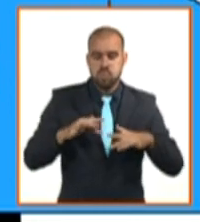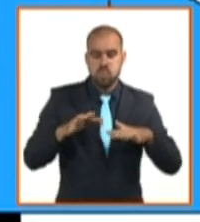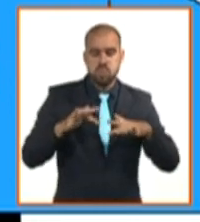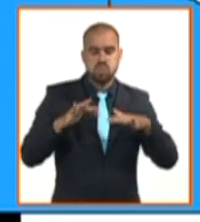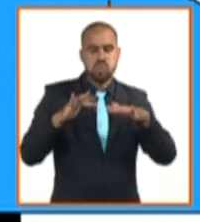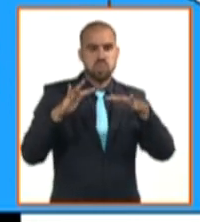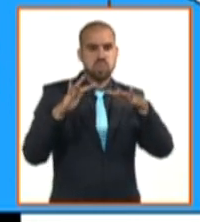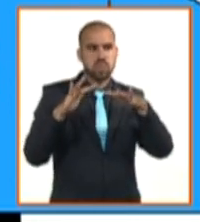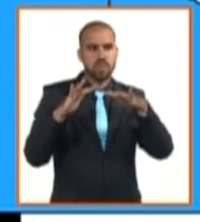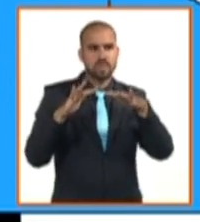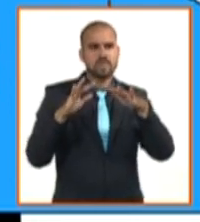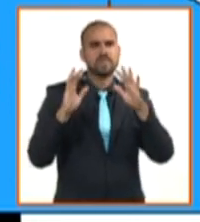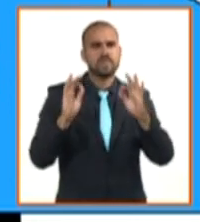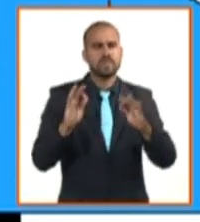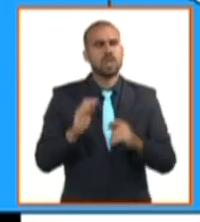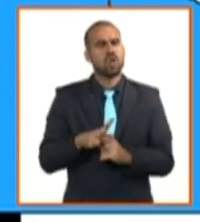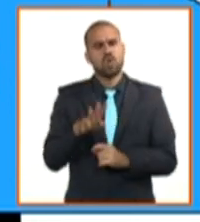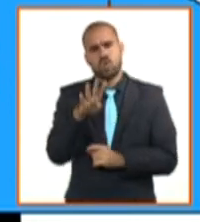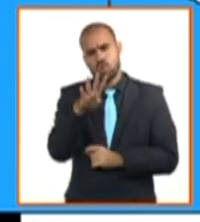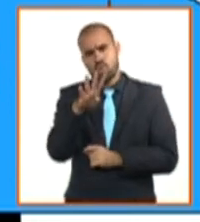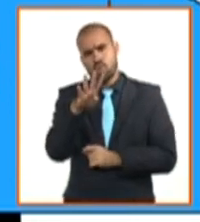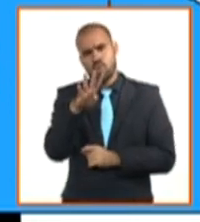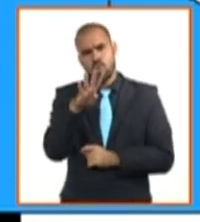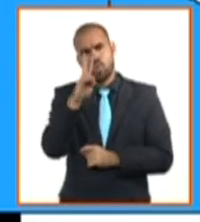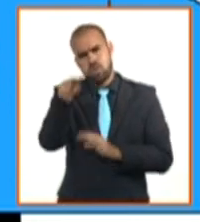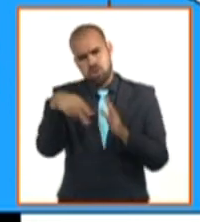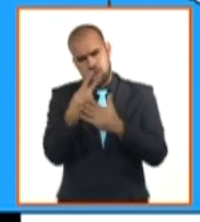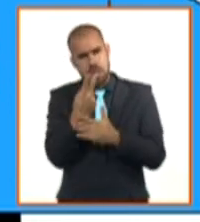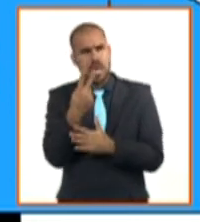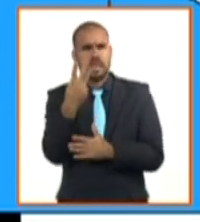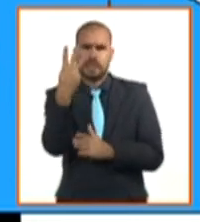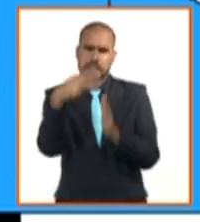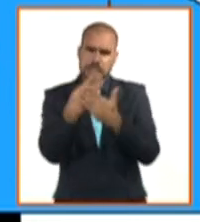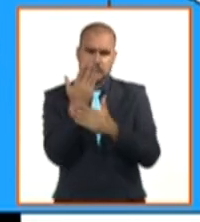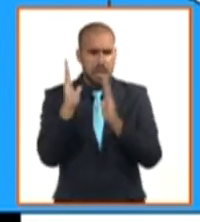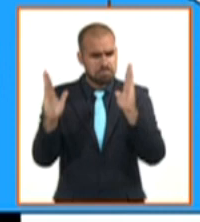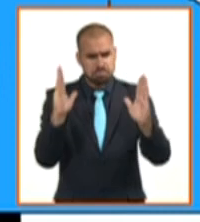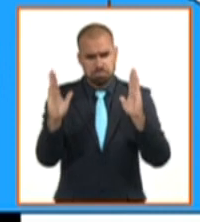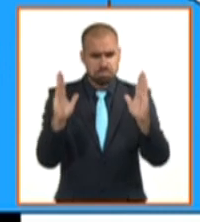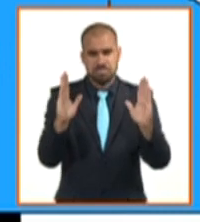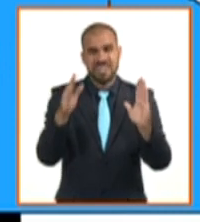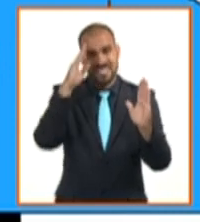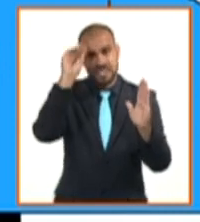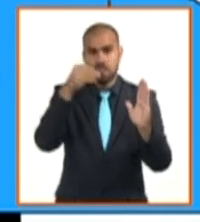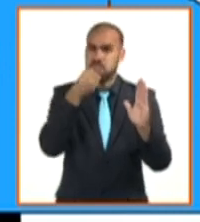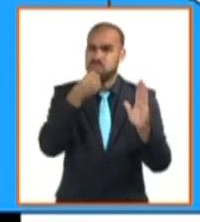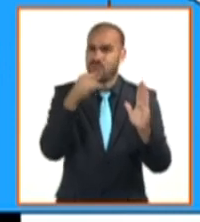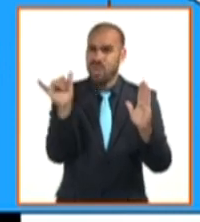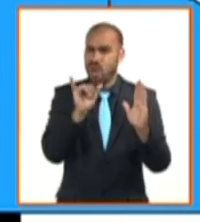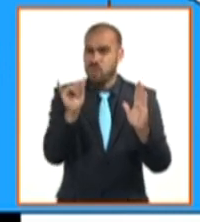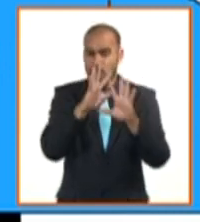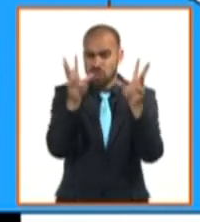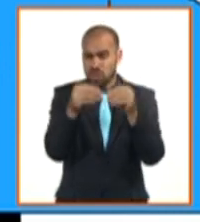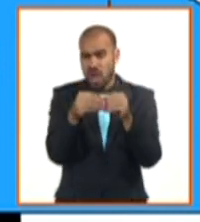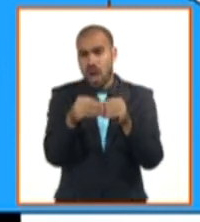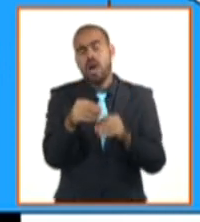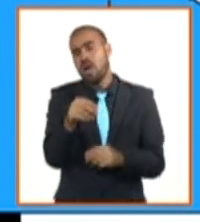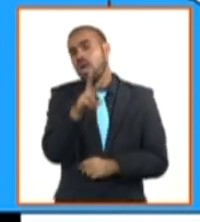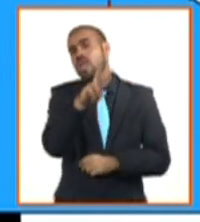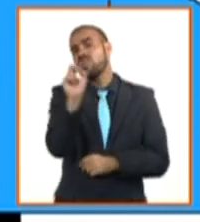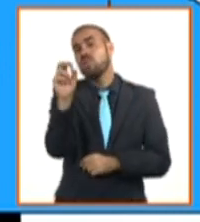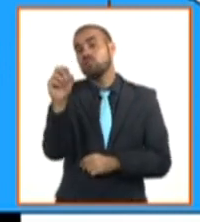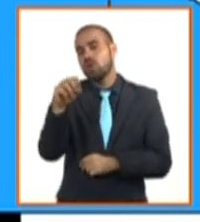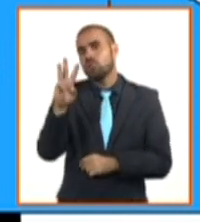48 en 72 horas podremos tener acumulados superiores a los 200 milímetros como habíamos estado